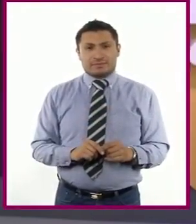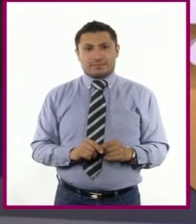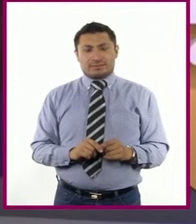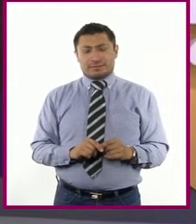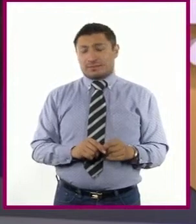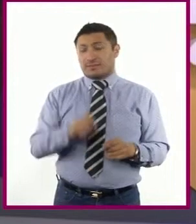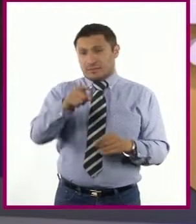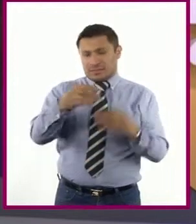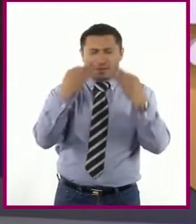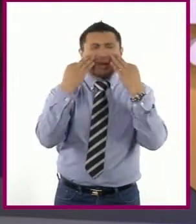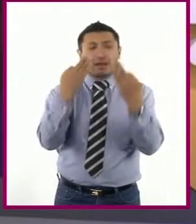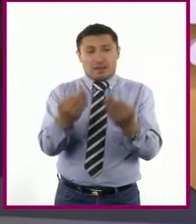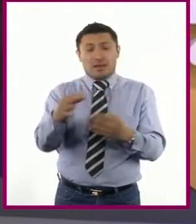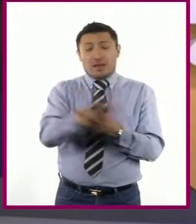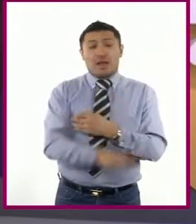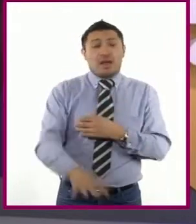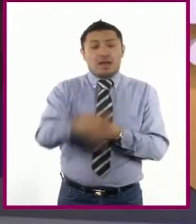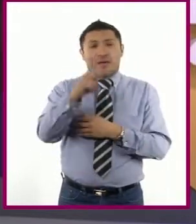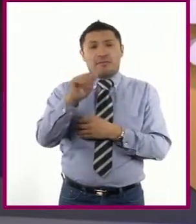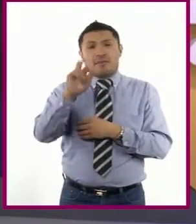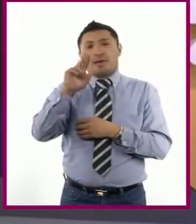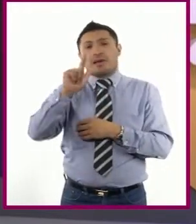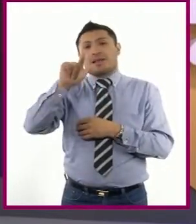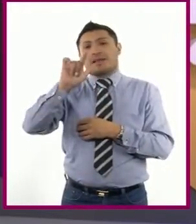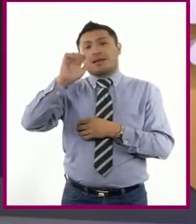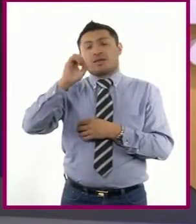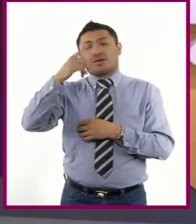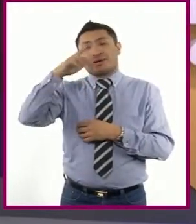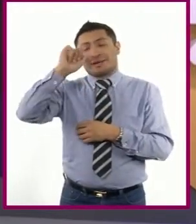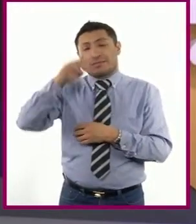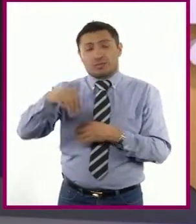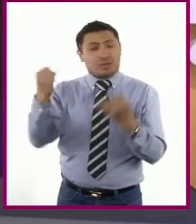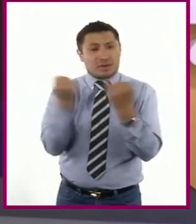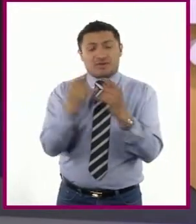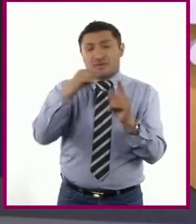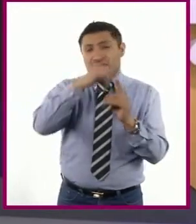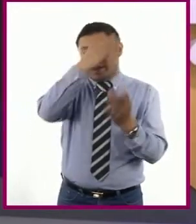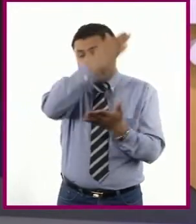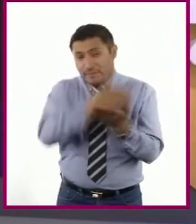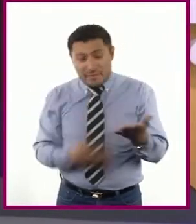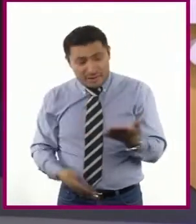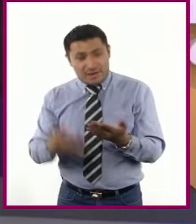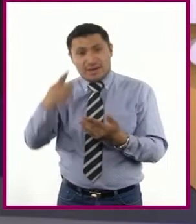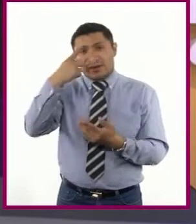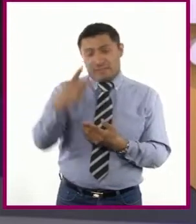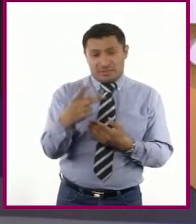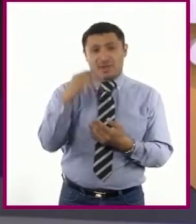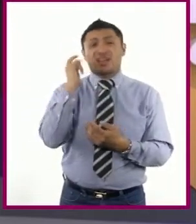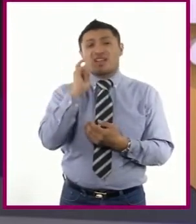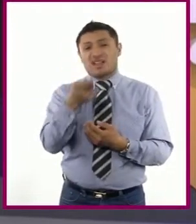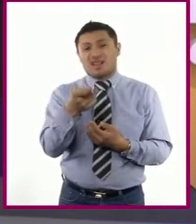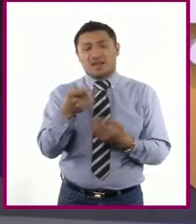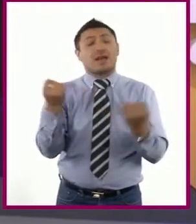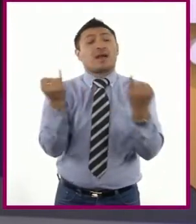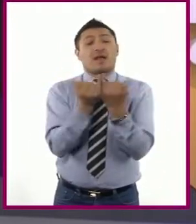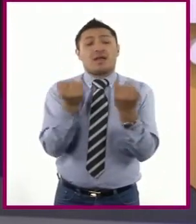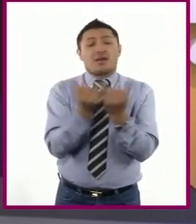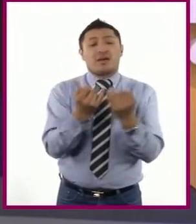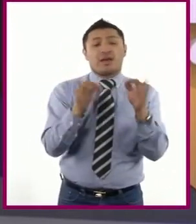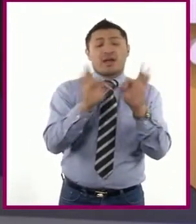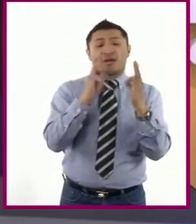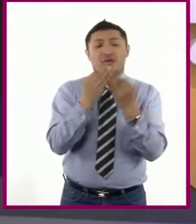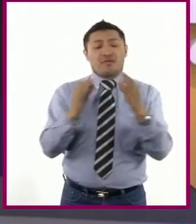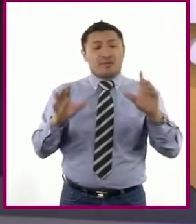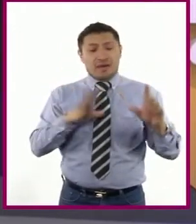Como notaste, la base del paralelogramo es igual a la mitad del perímetro. Es por ello que en la fórmula del área aparece